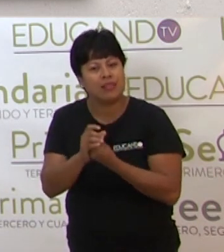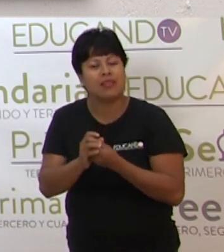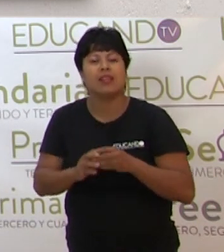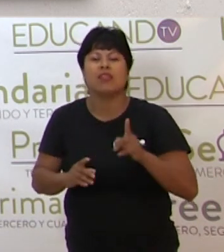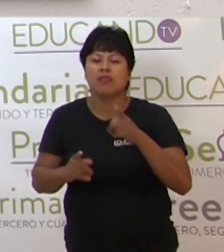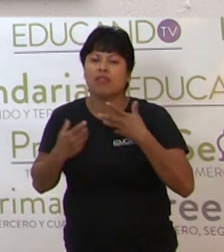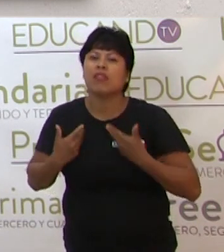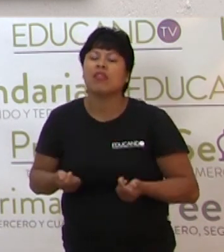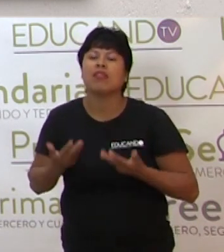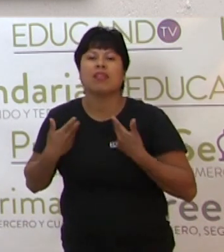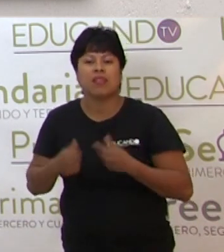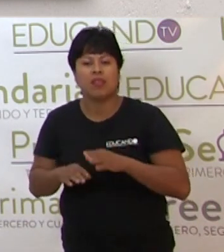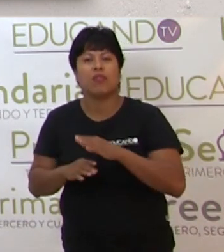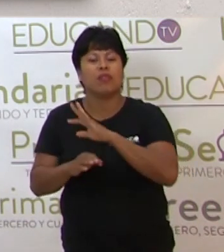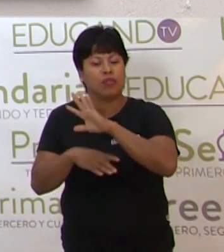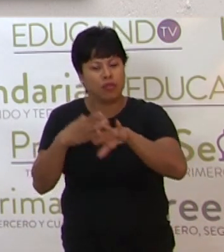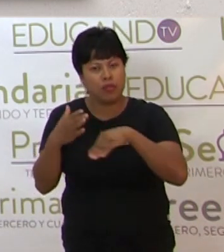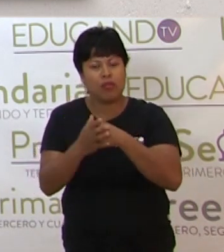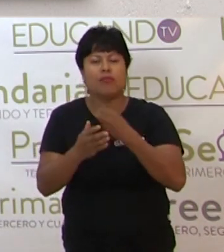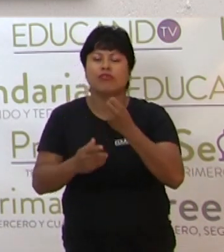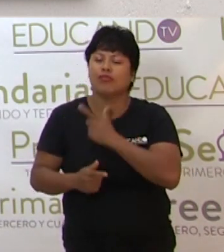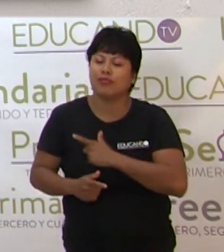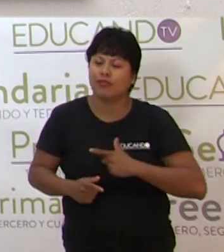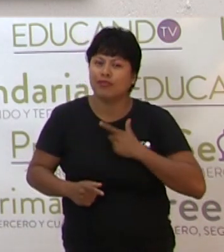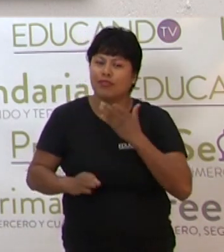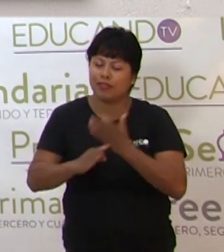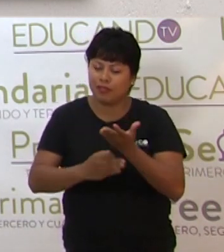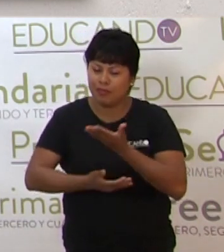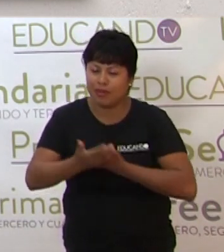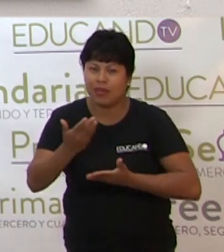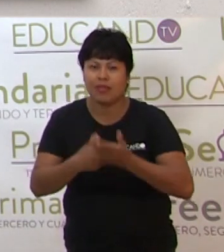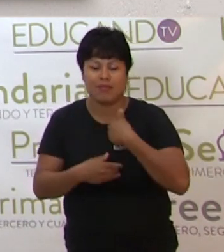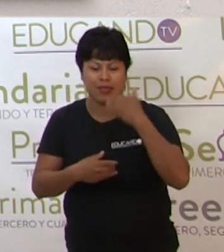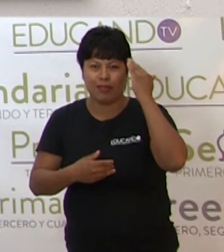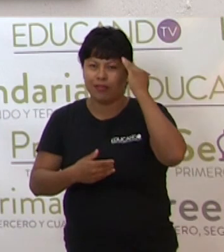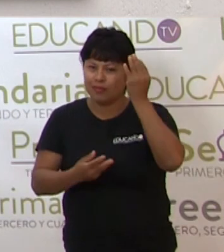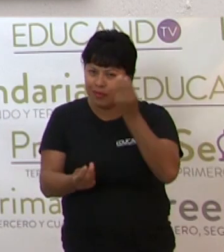hayan comprendido, que hayan entendido. Me dio mucho gusto compartir mis